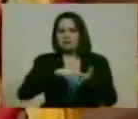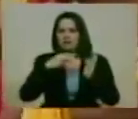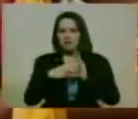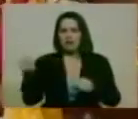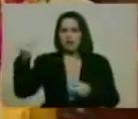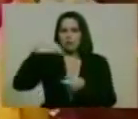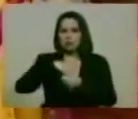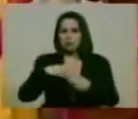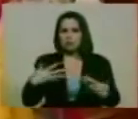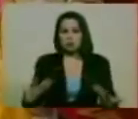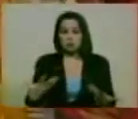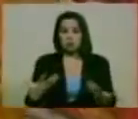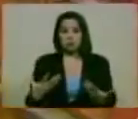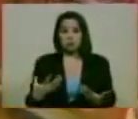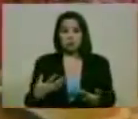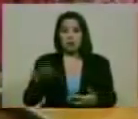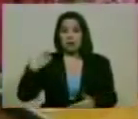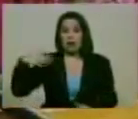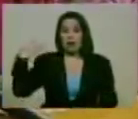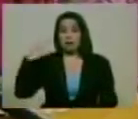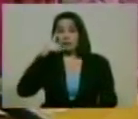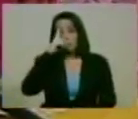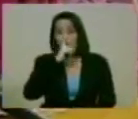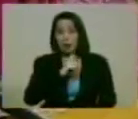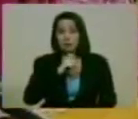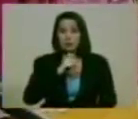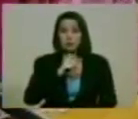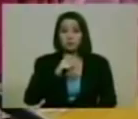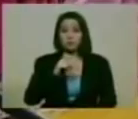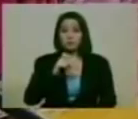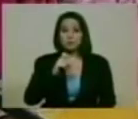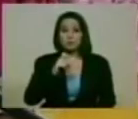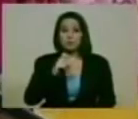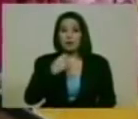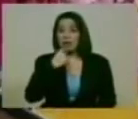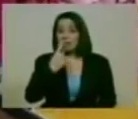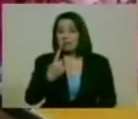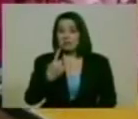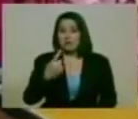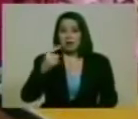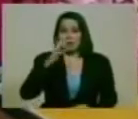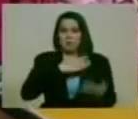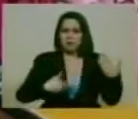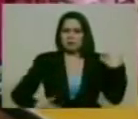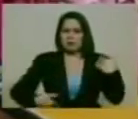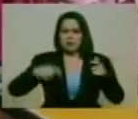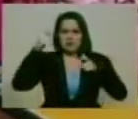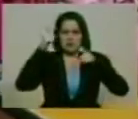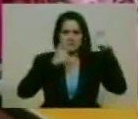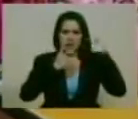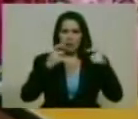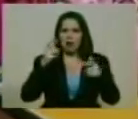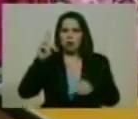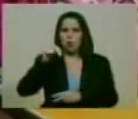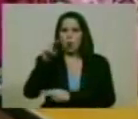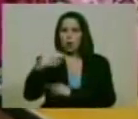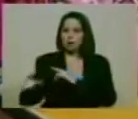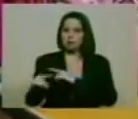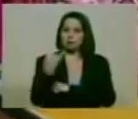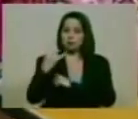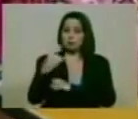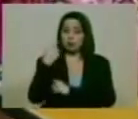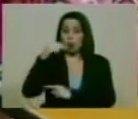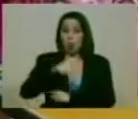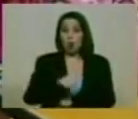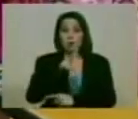Aquel 20 de marzo de 1998 supimos que nuestro comandante eterno no nos fallaría. Y hoy, 20 años